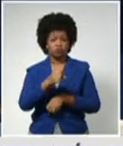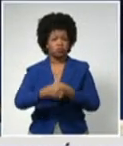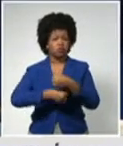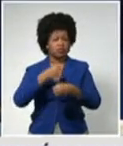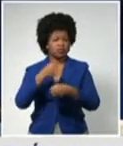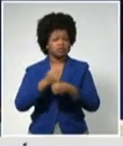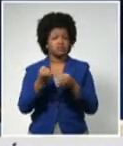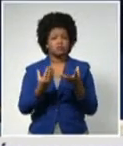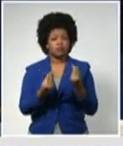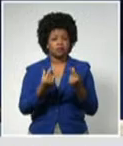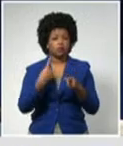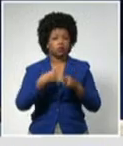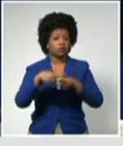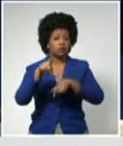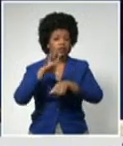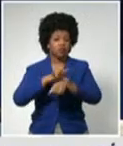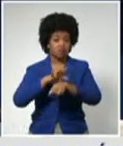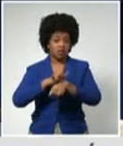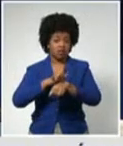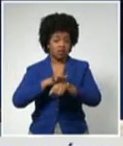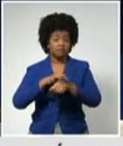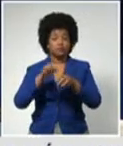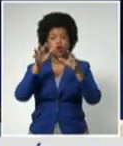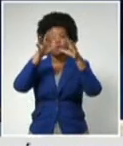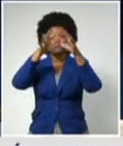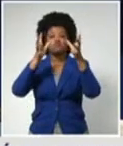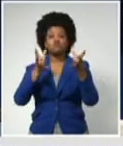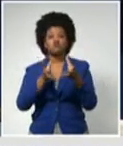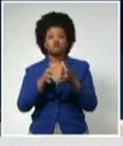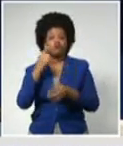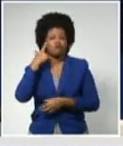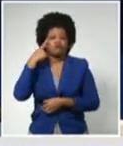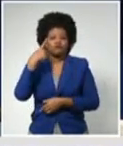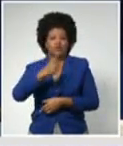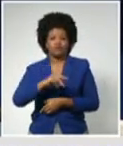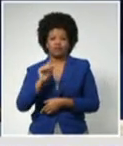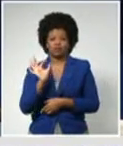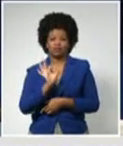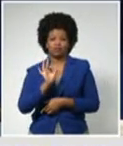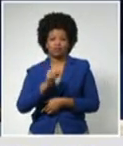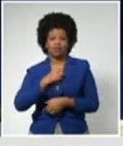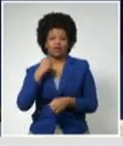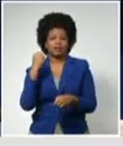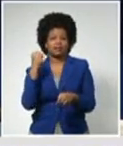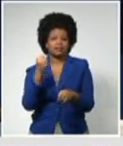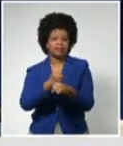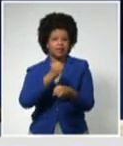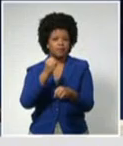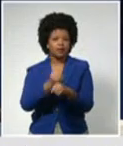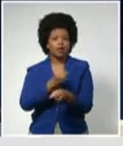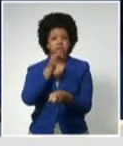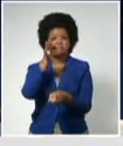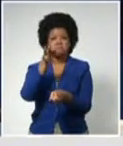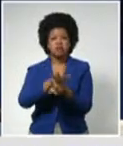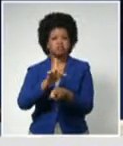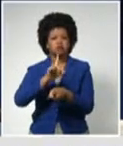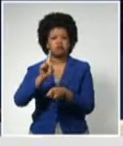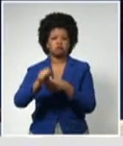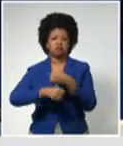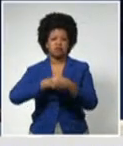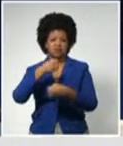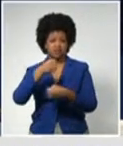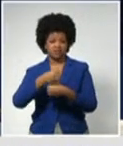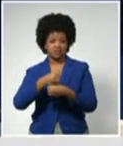que realmente en el mundo no se había identificado ni se había estado utilizando.